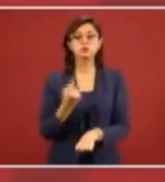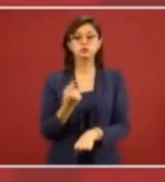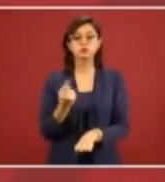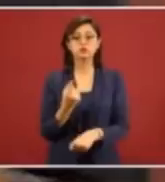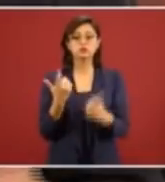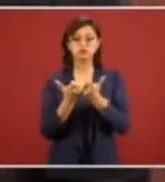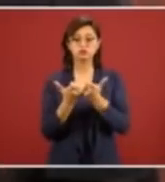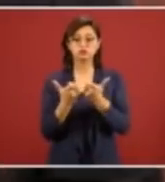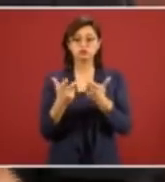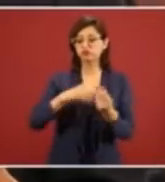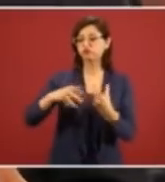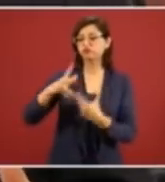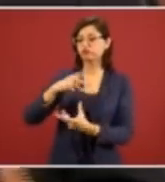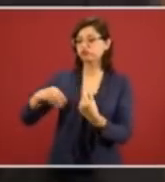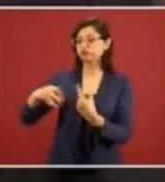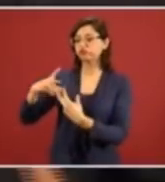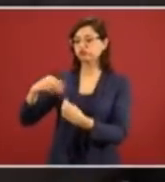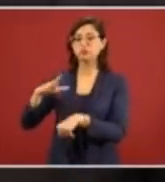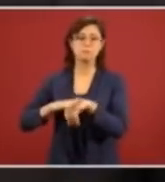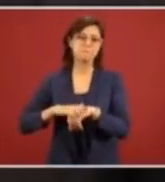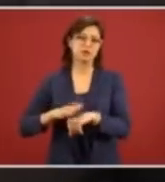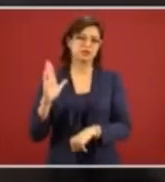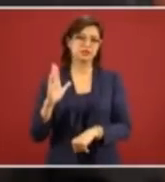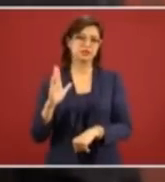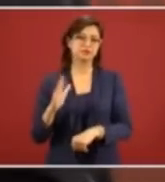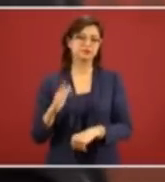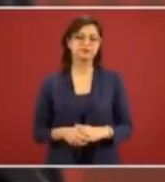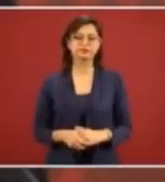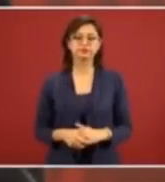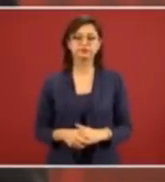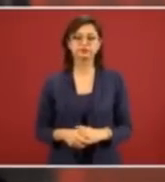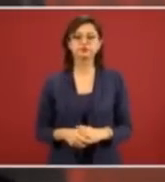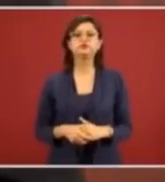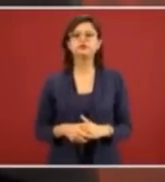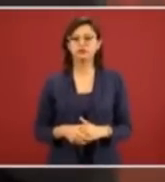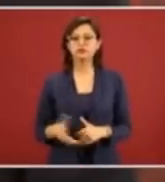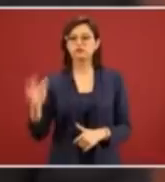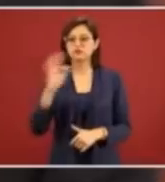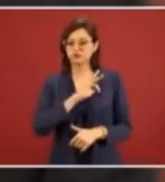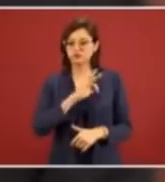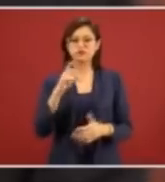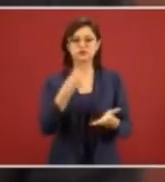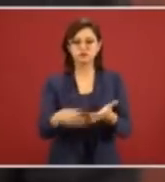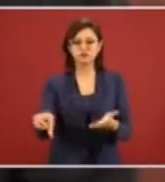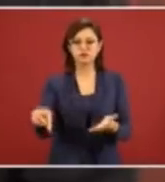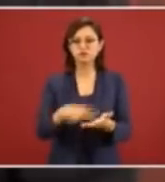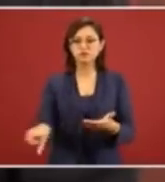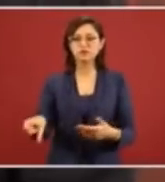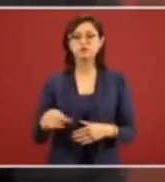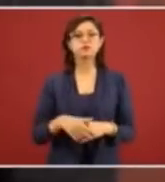circula más dinero, hay más capacidad de compra